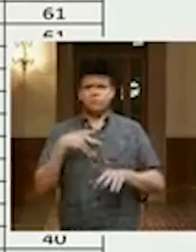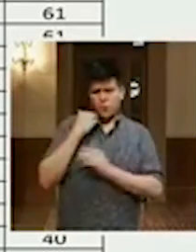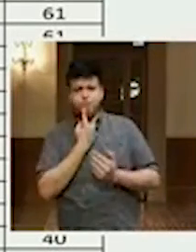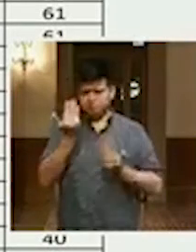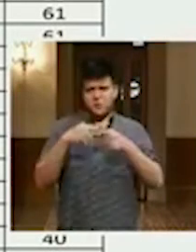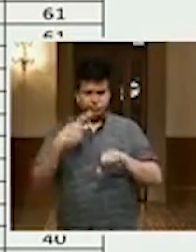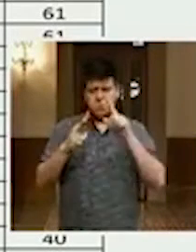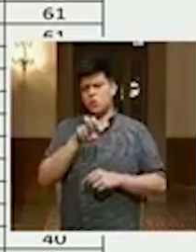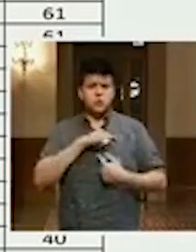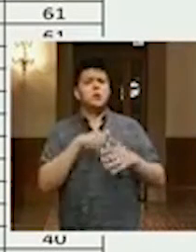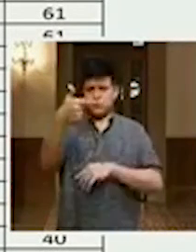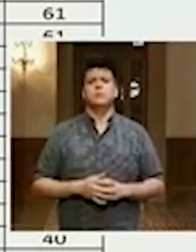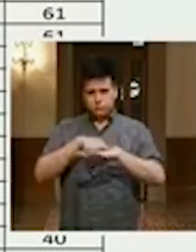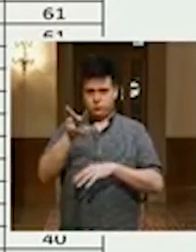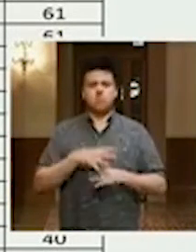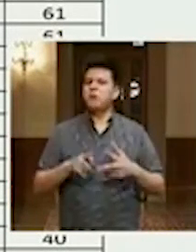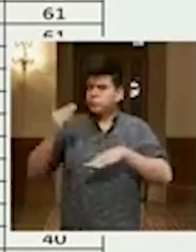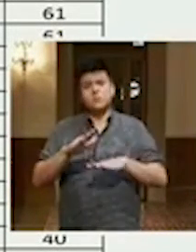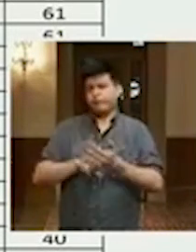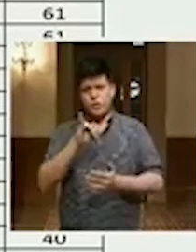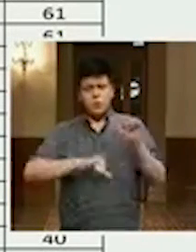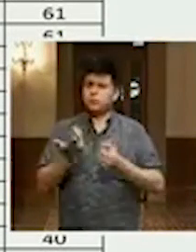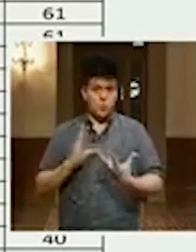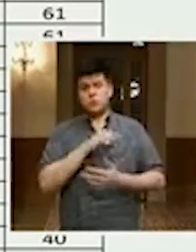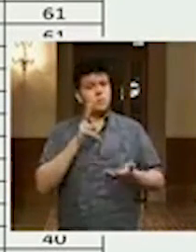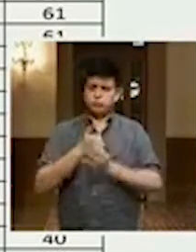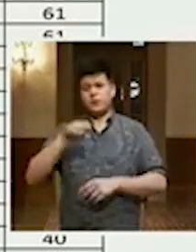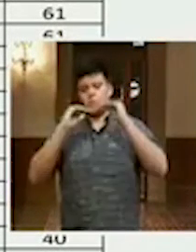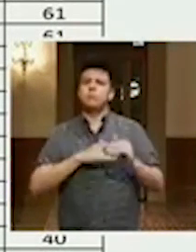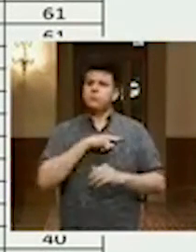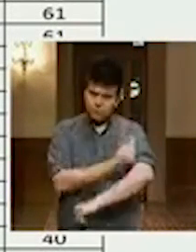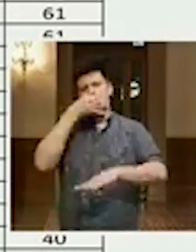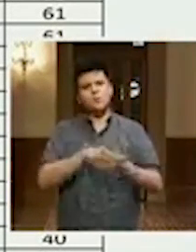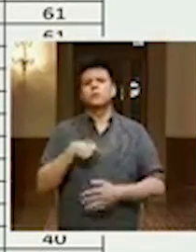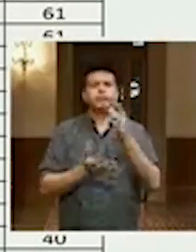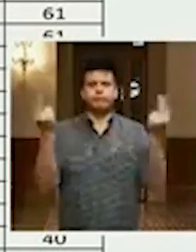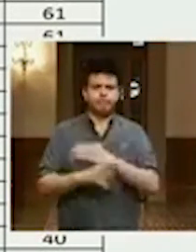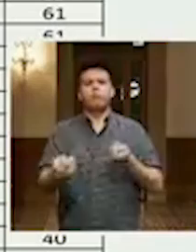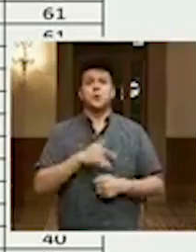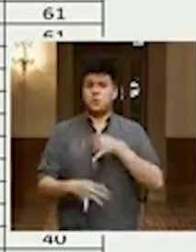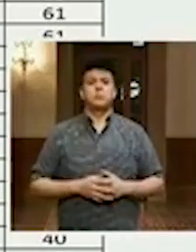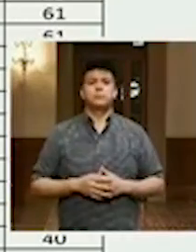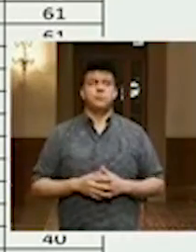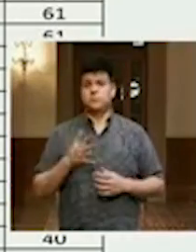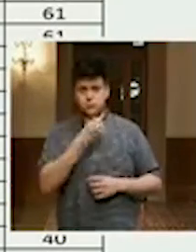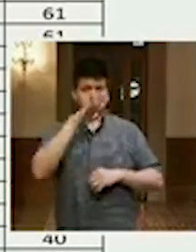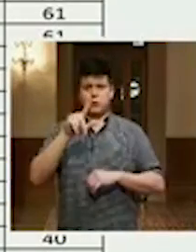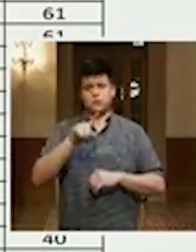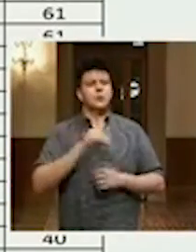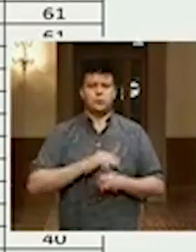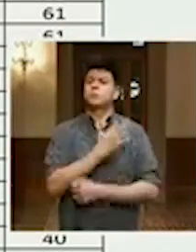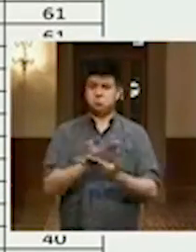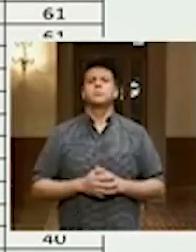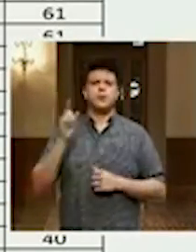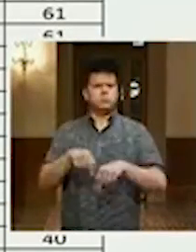prensa de este lunes no fue encabezada por el secretario de salud estatal de la boca vasos esto debido a que se encontraba en